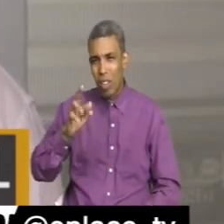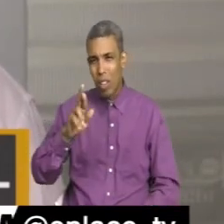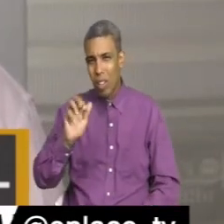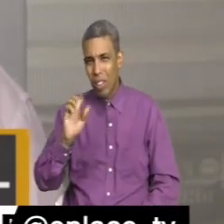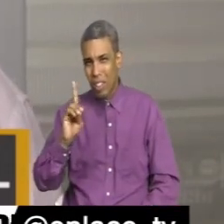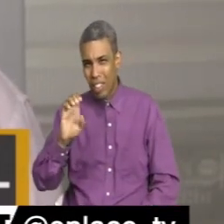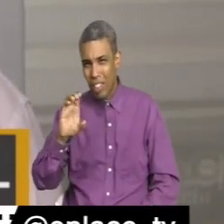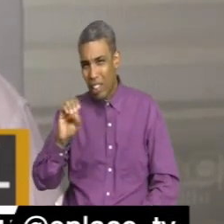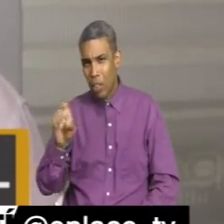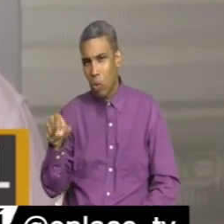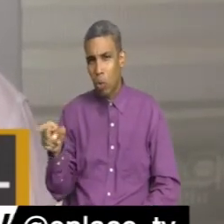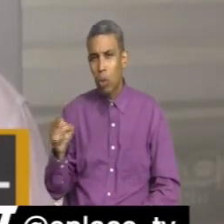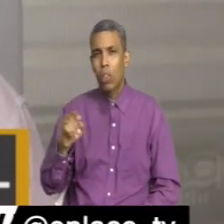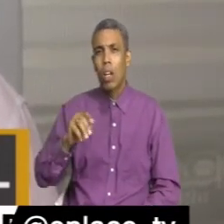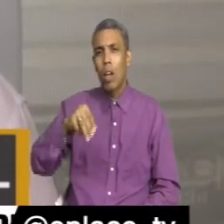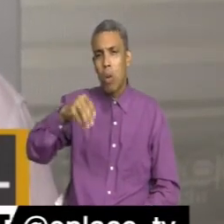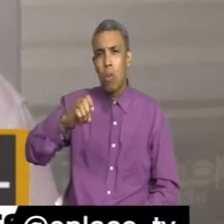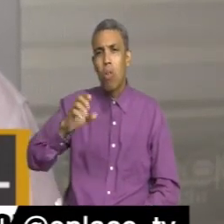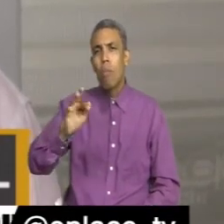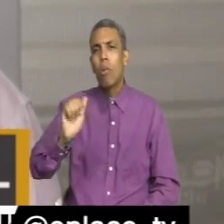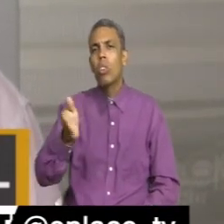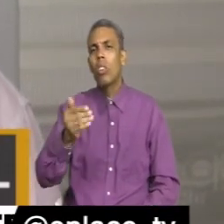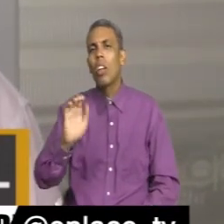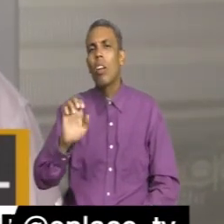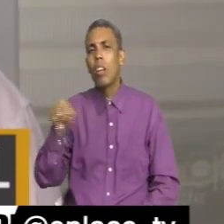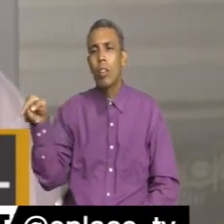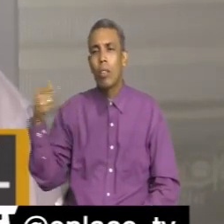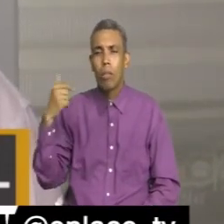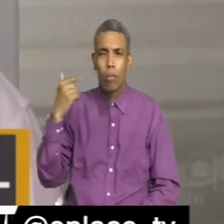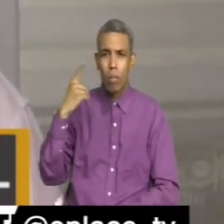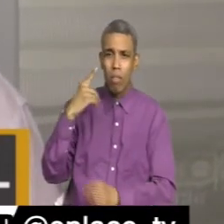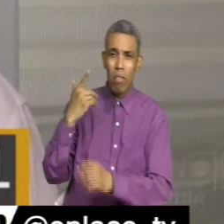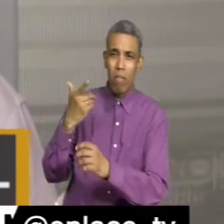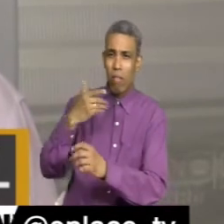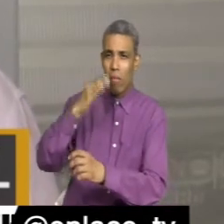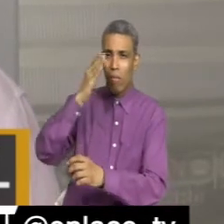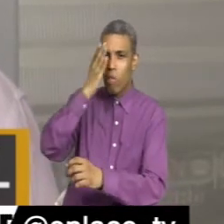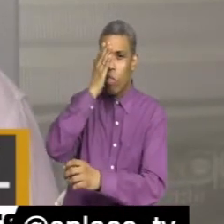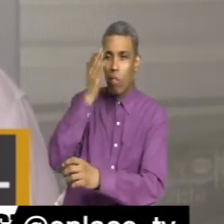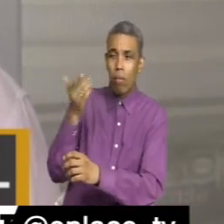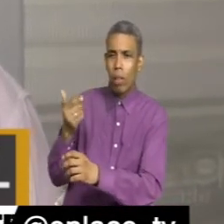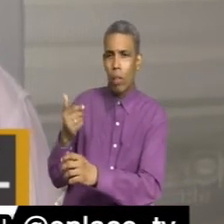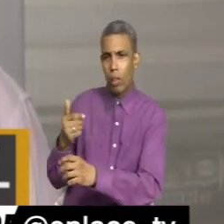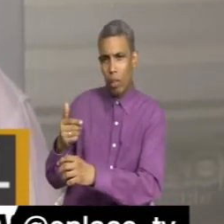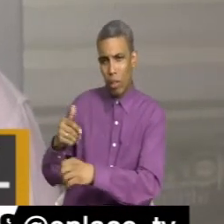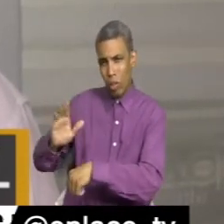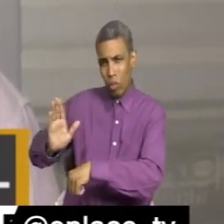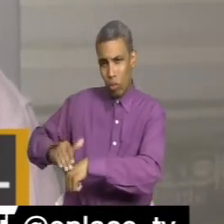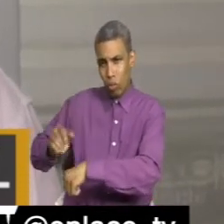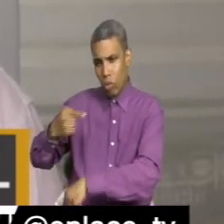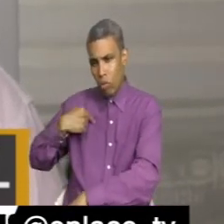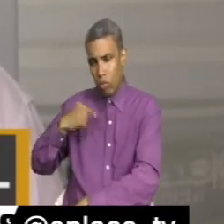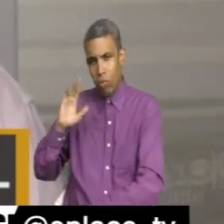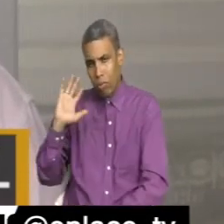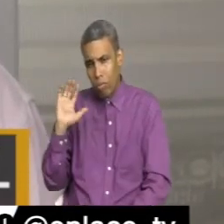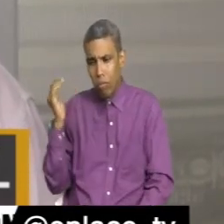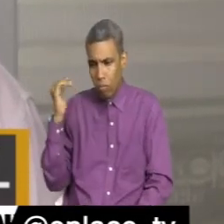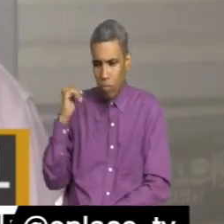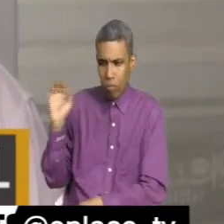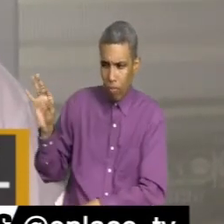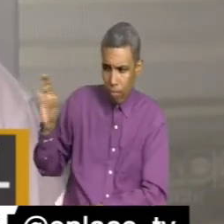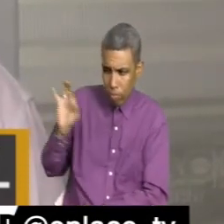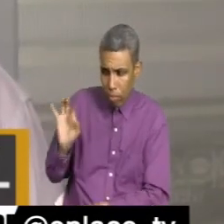formulaciones de los pliegos de licitación. Los procesos de cotización son totalmente transparentes. Yo considero que son inválidas